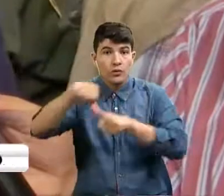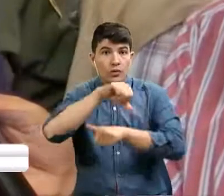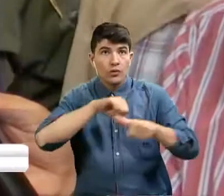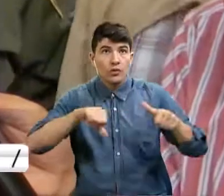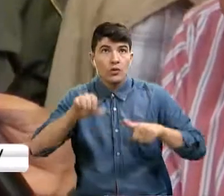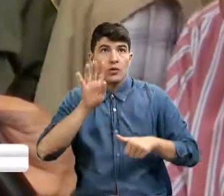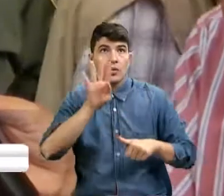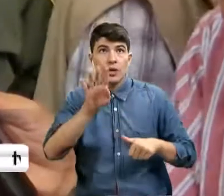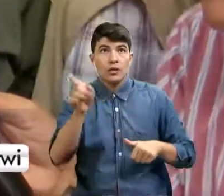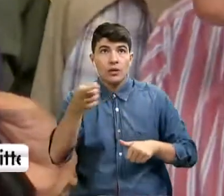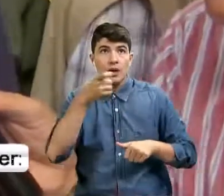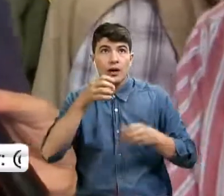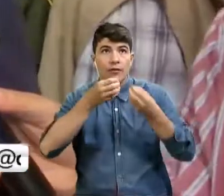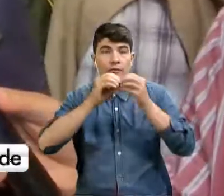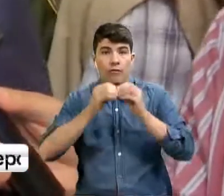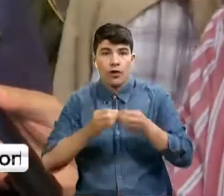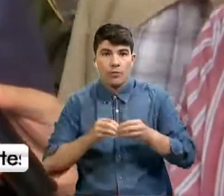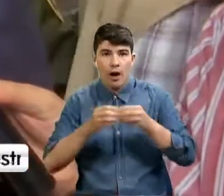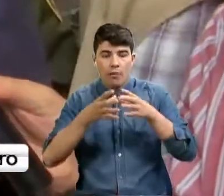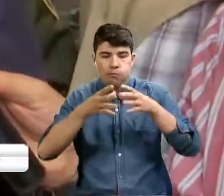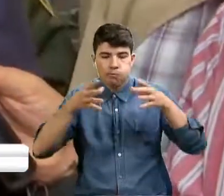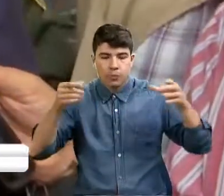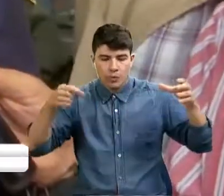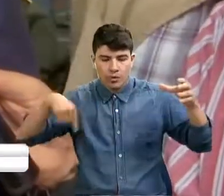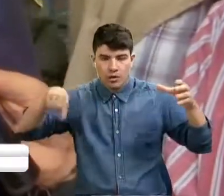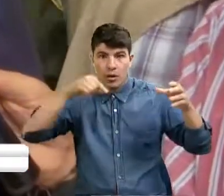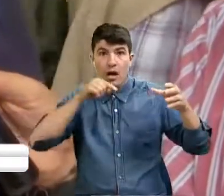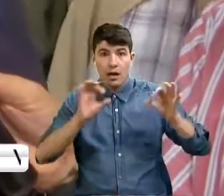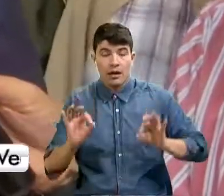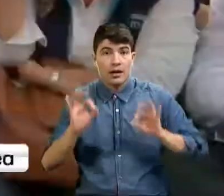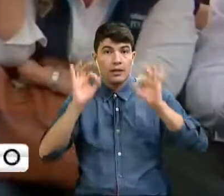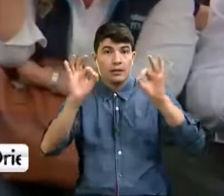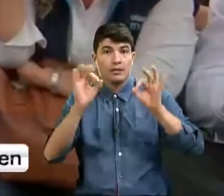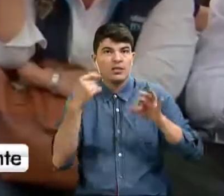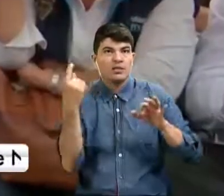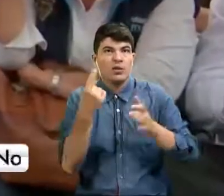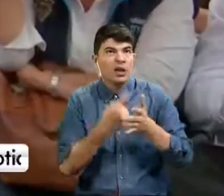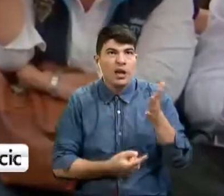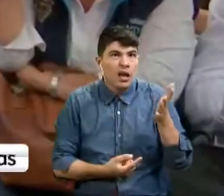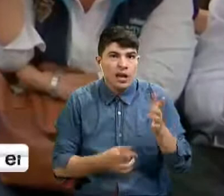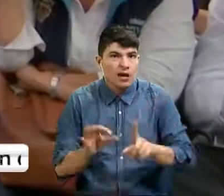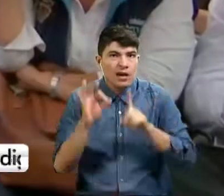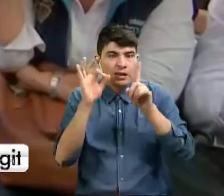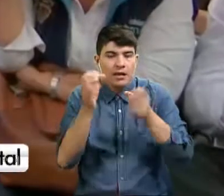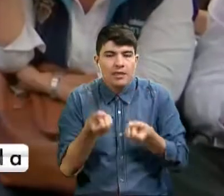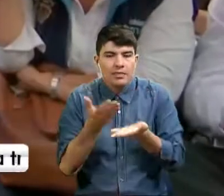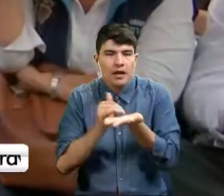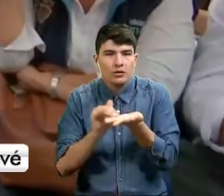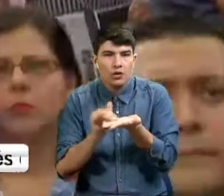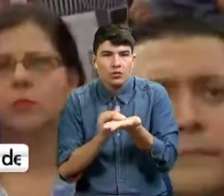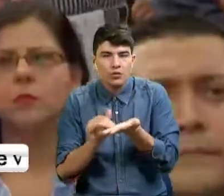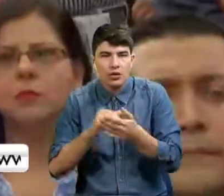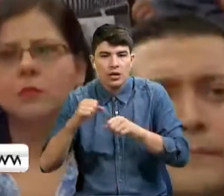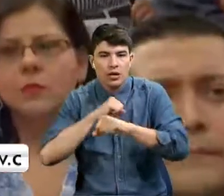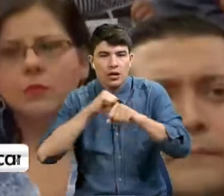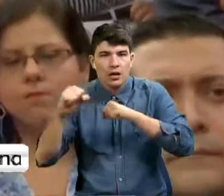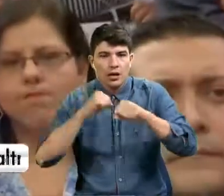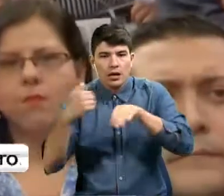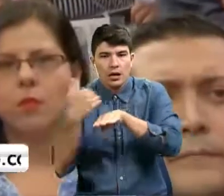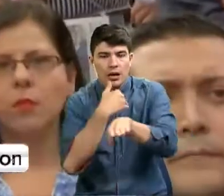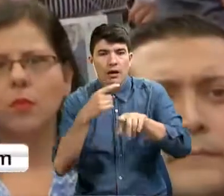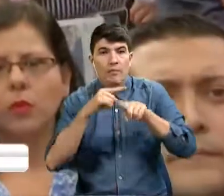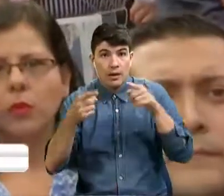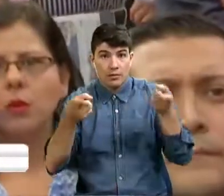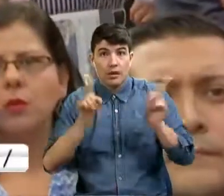que tiene la forma de un óvalo que va a garantizar no solamente como lo decíamos de una solución vial sino que también va a tener un entorno paisajístico